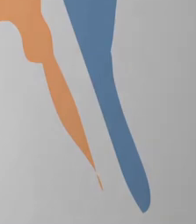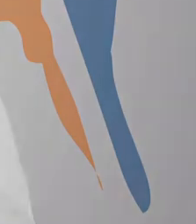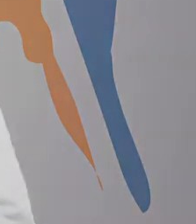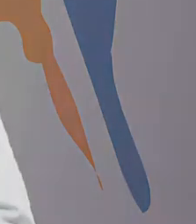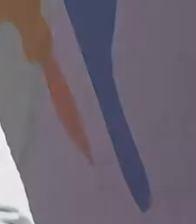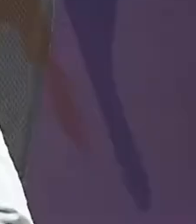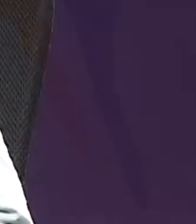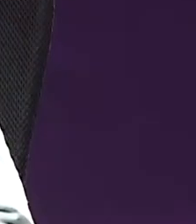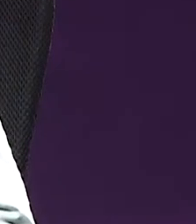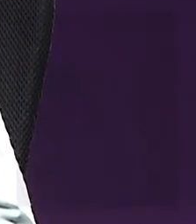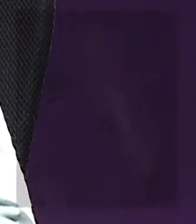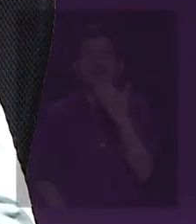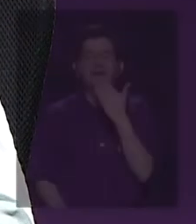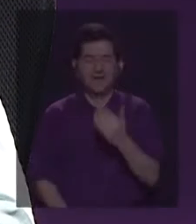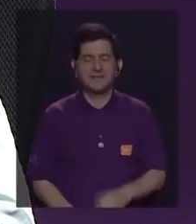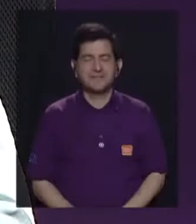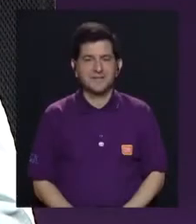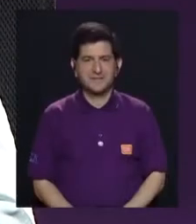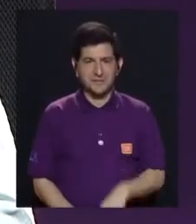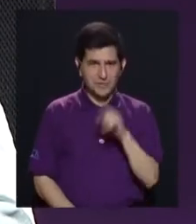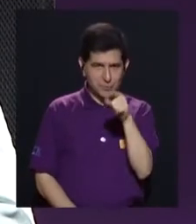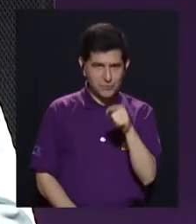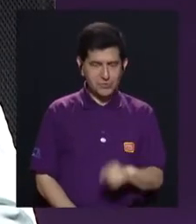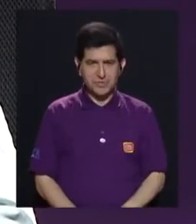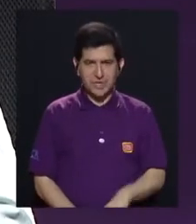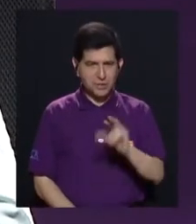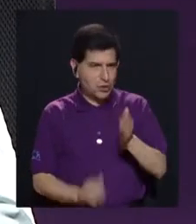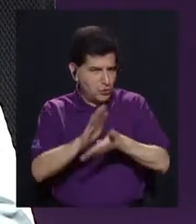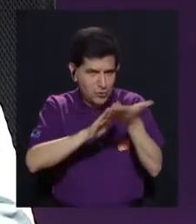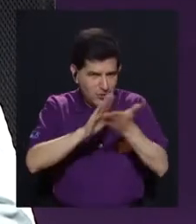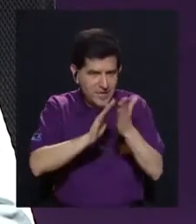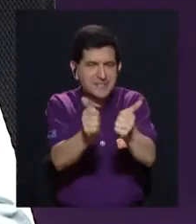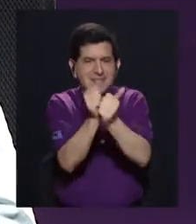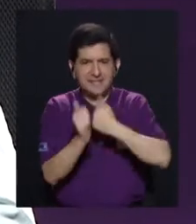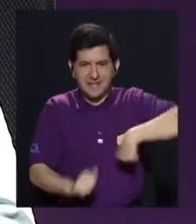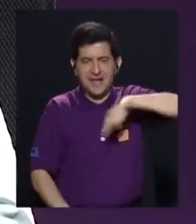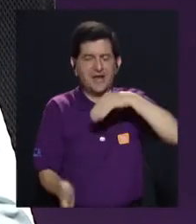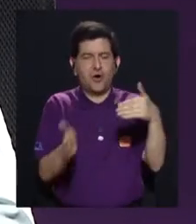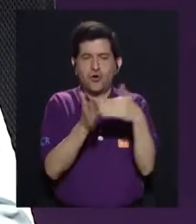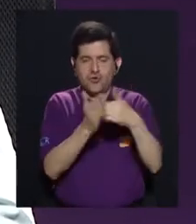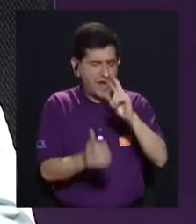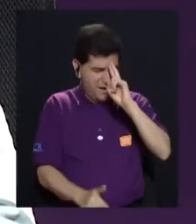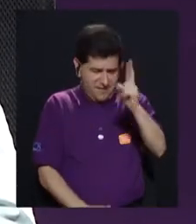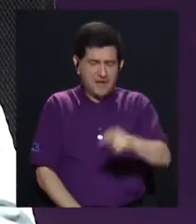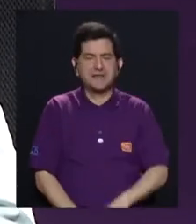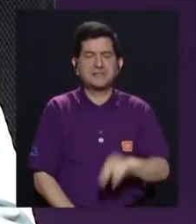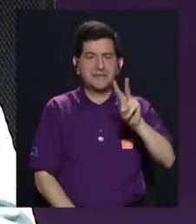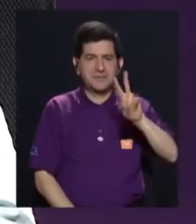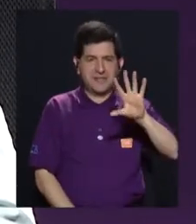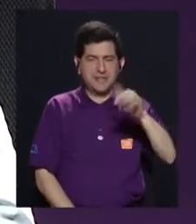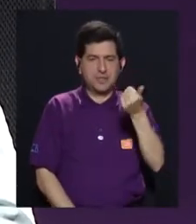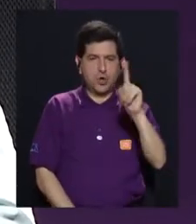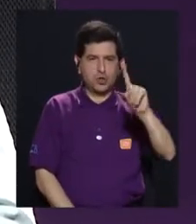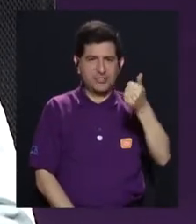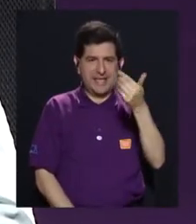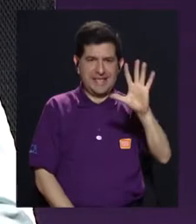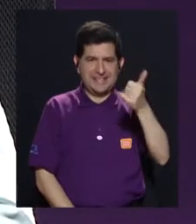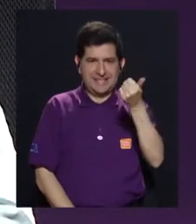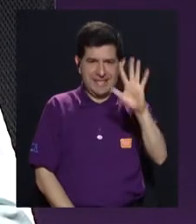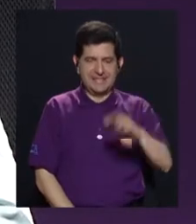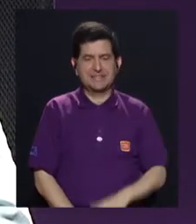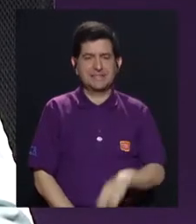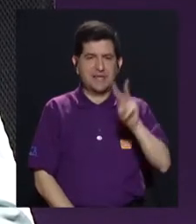gracias por estar ahí y por no haberse movido y acompañarnos de nuevo y reverencias 25 11 15 15